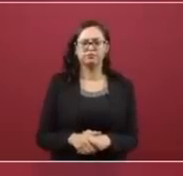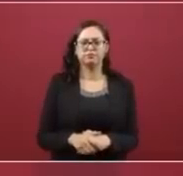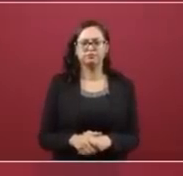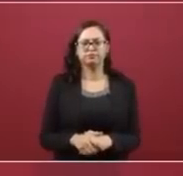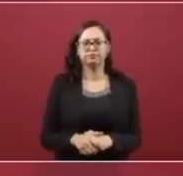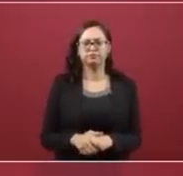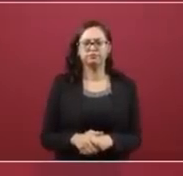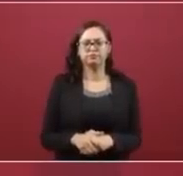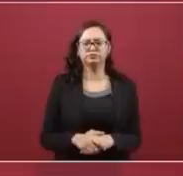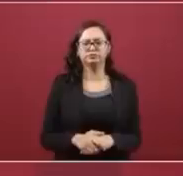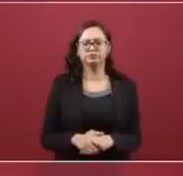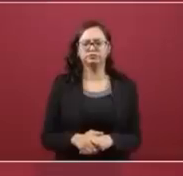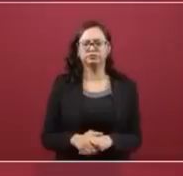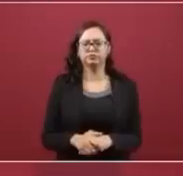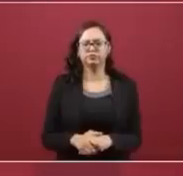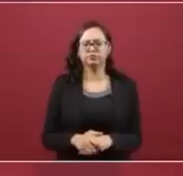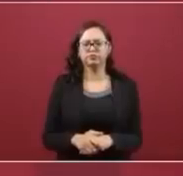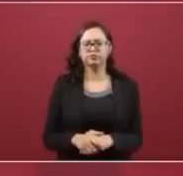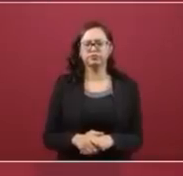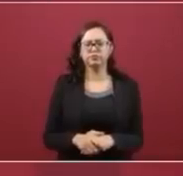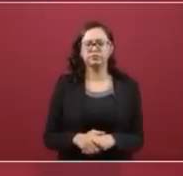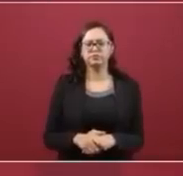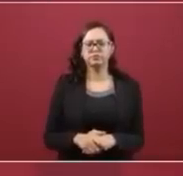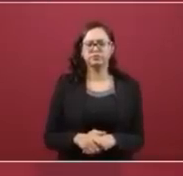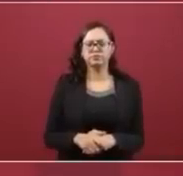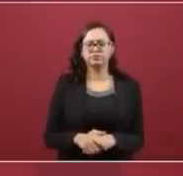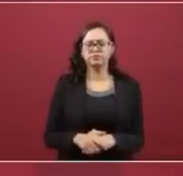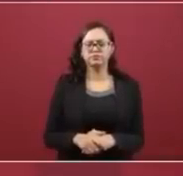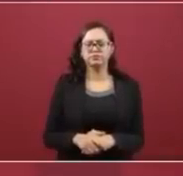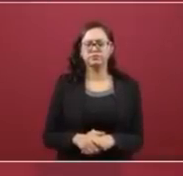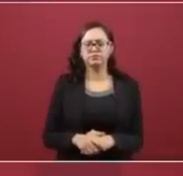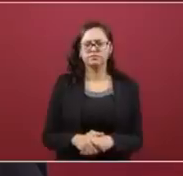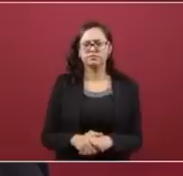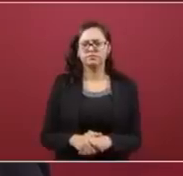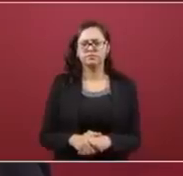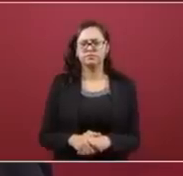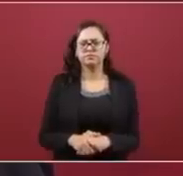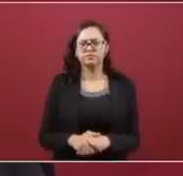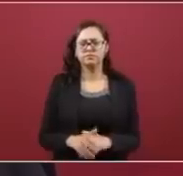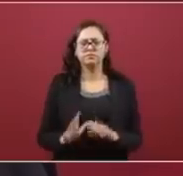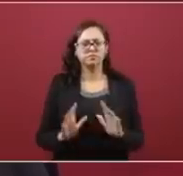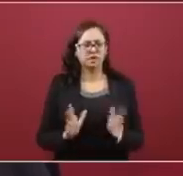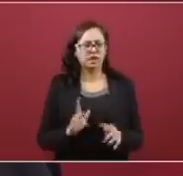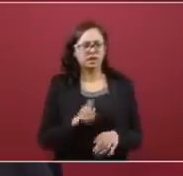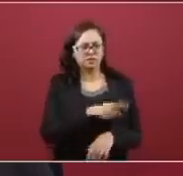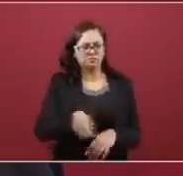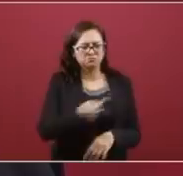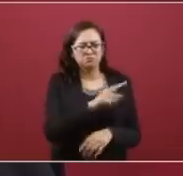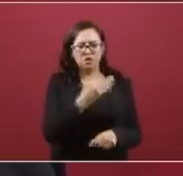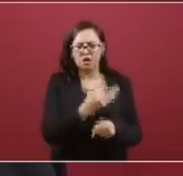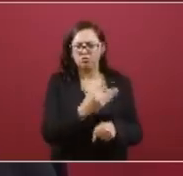se está recibiendo de sueldos